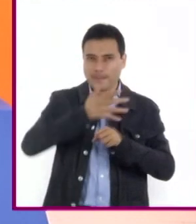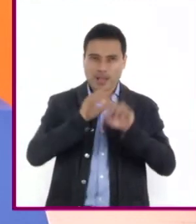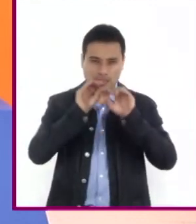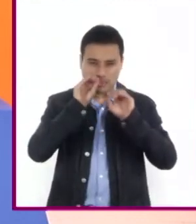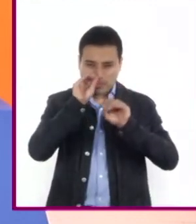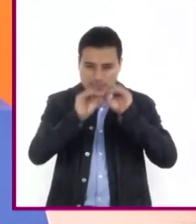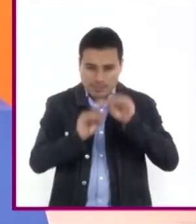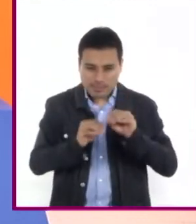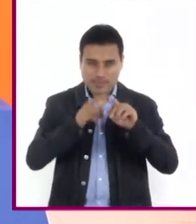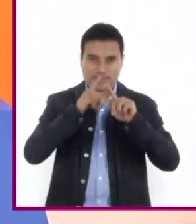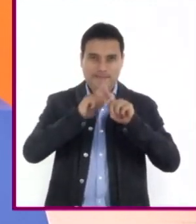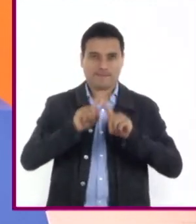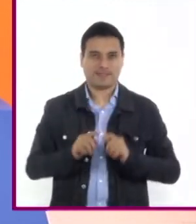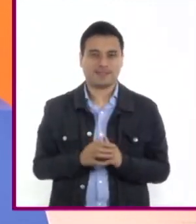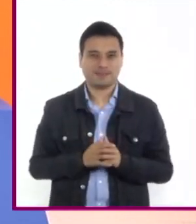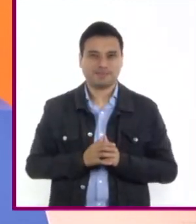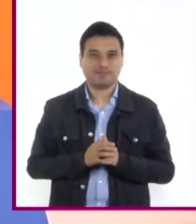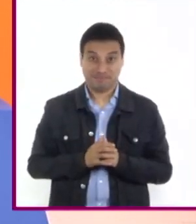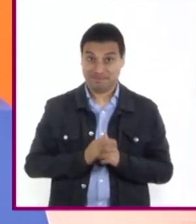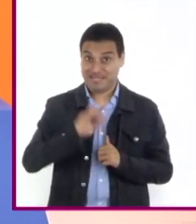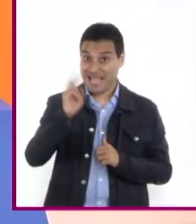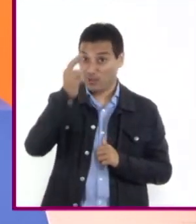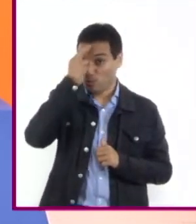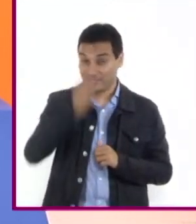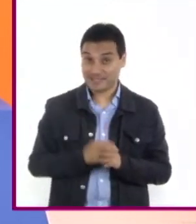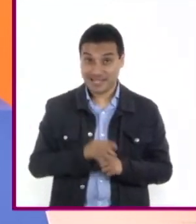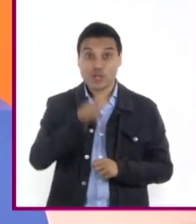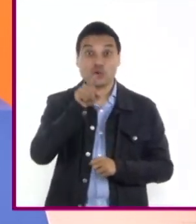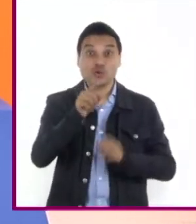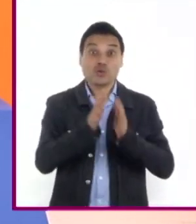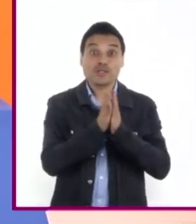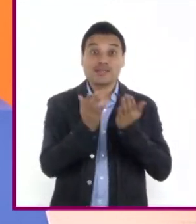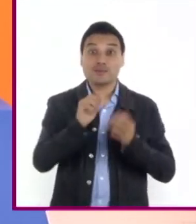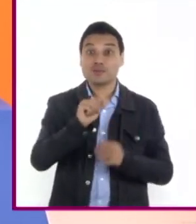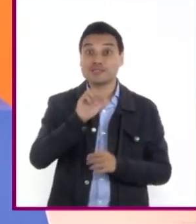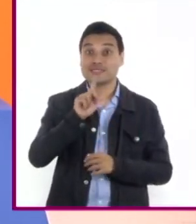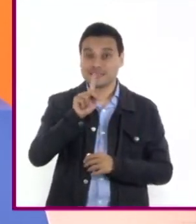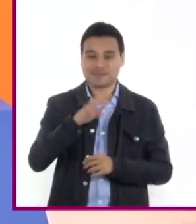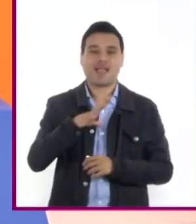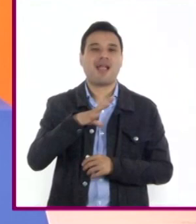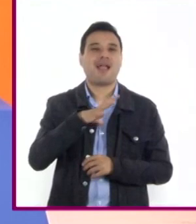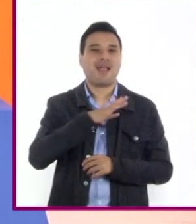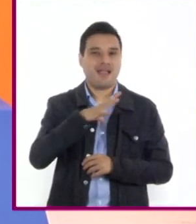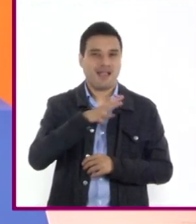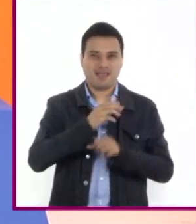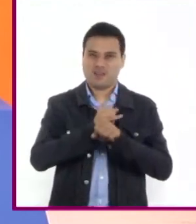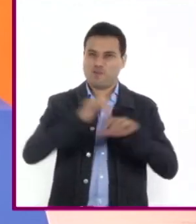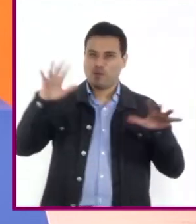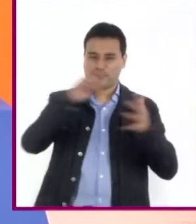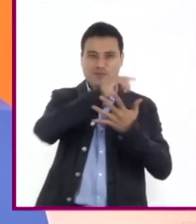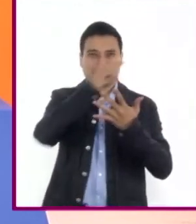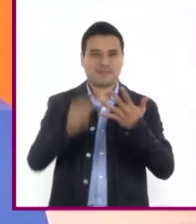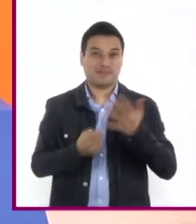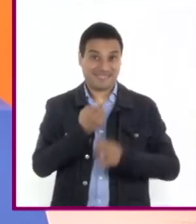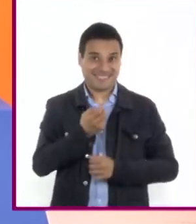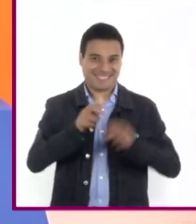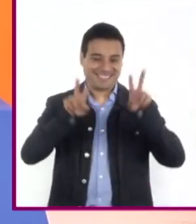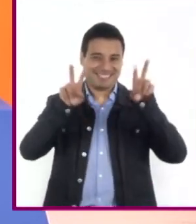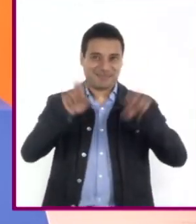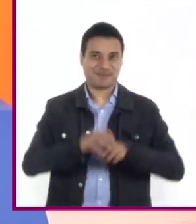tu trabajo. Recuerda que en tu libro de texto puedes encontrar más información sobre este